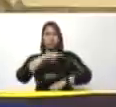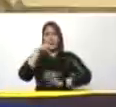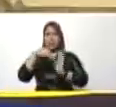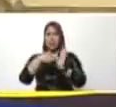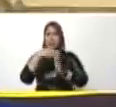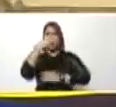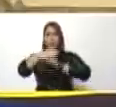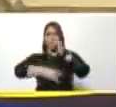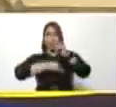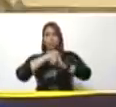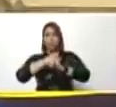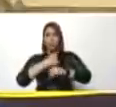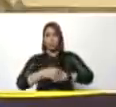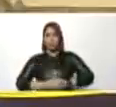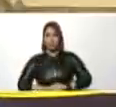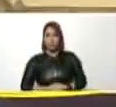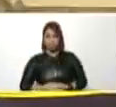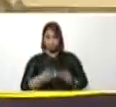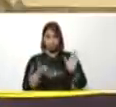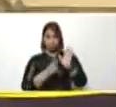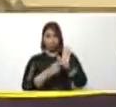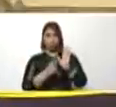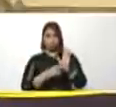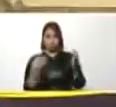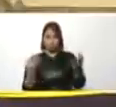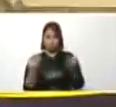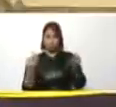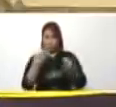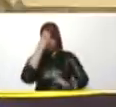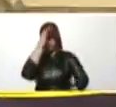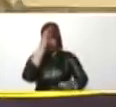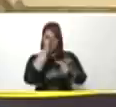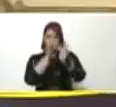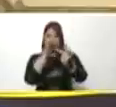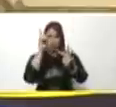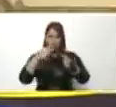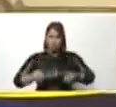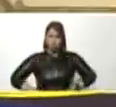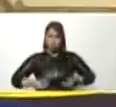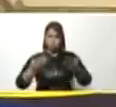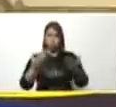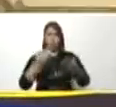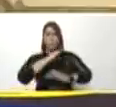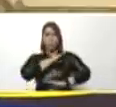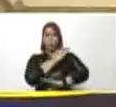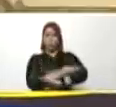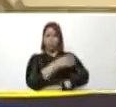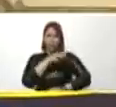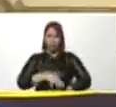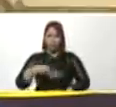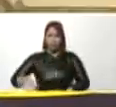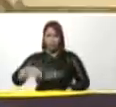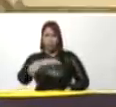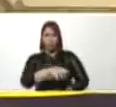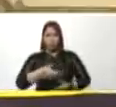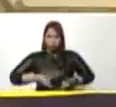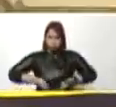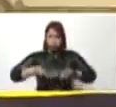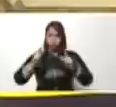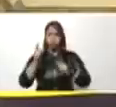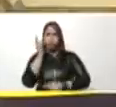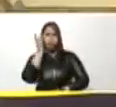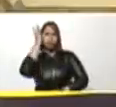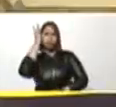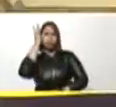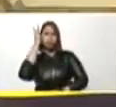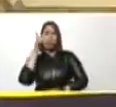internacionales. De verdad, yo tengo una gran fe y le va a dar poder a los estados porque va a permitir la creación